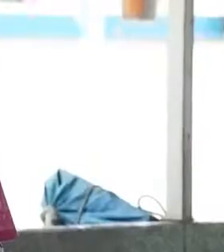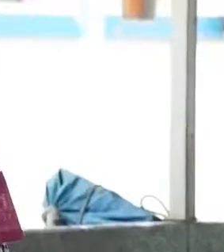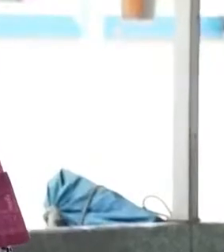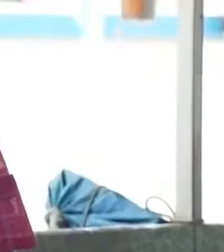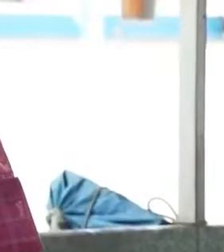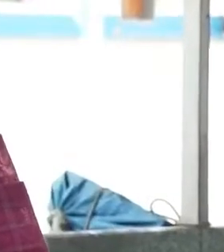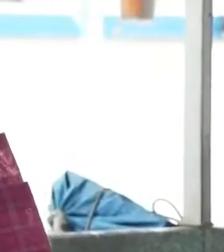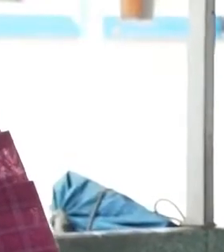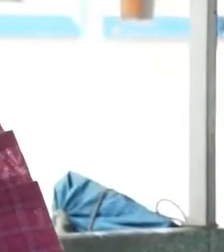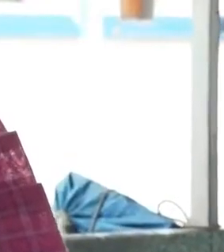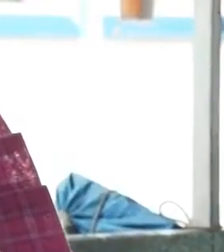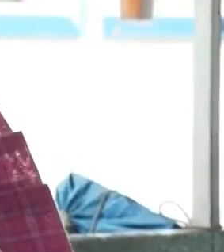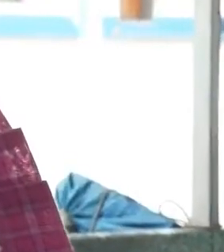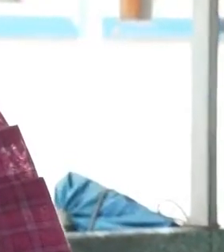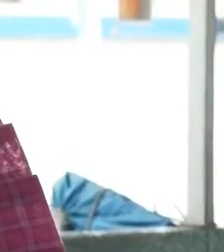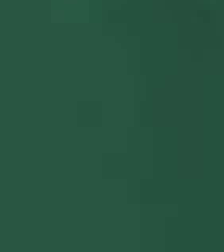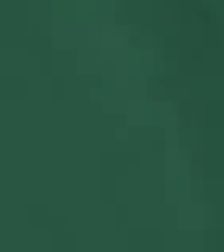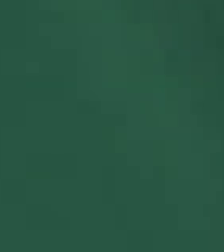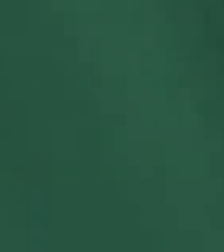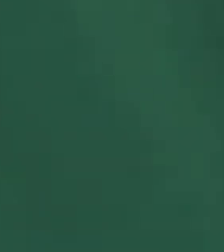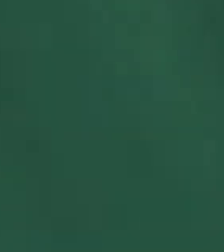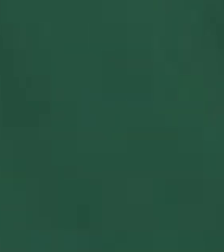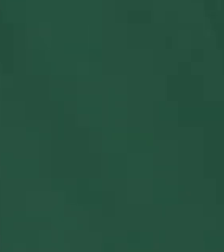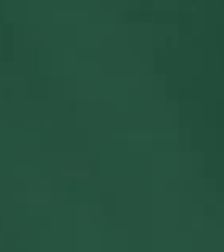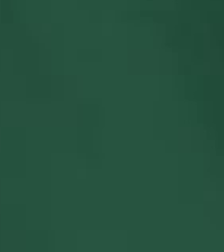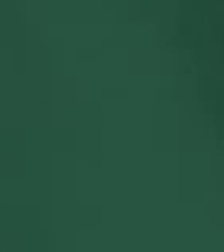coronavirus.gov.mx. Juntos saldremos adelante.